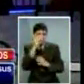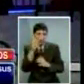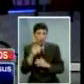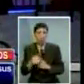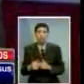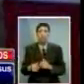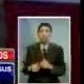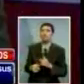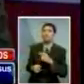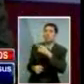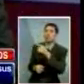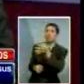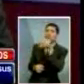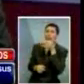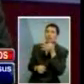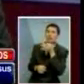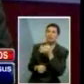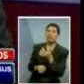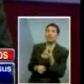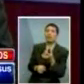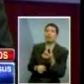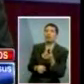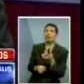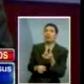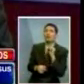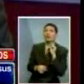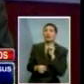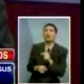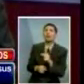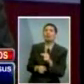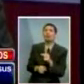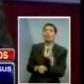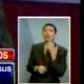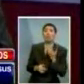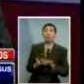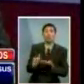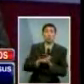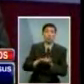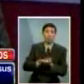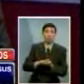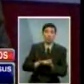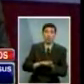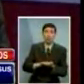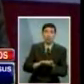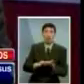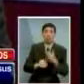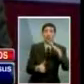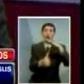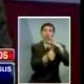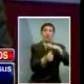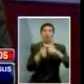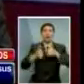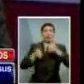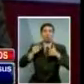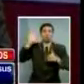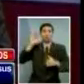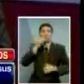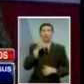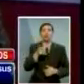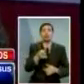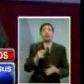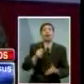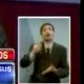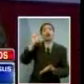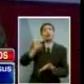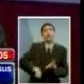sea, usted me está diciendo, Sebastián, que es una, cuando alguien se presentó a concejal de no sé dónde, que contratarlo